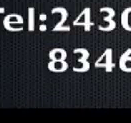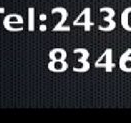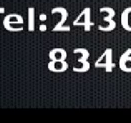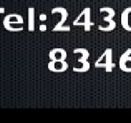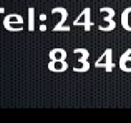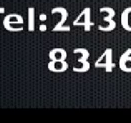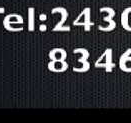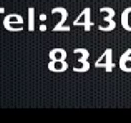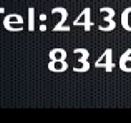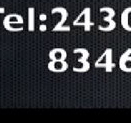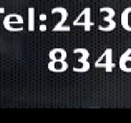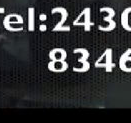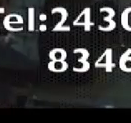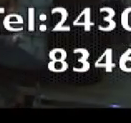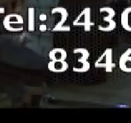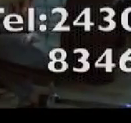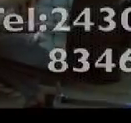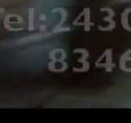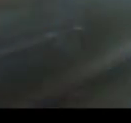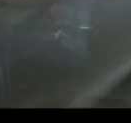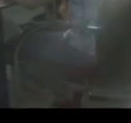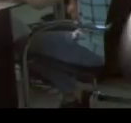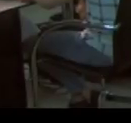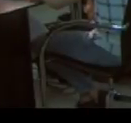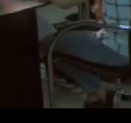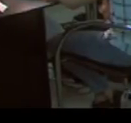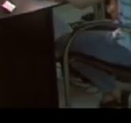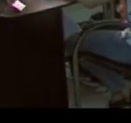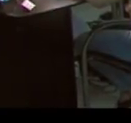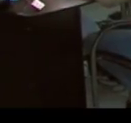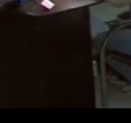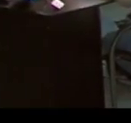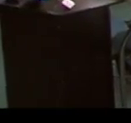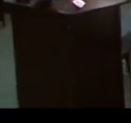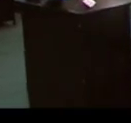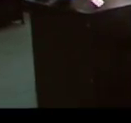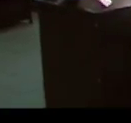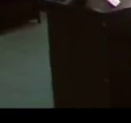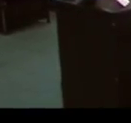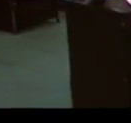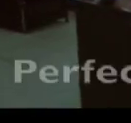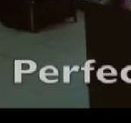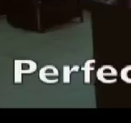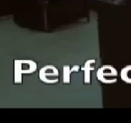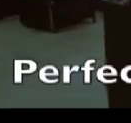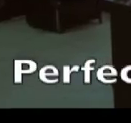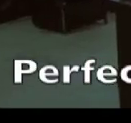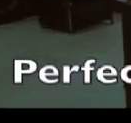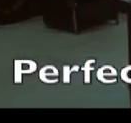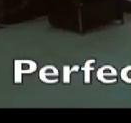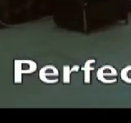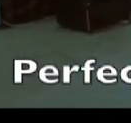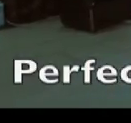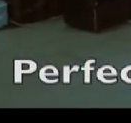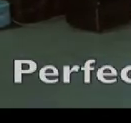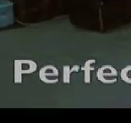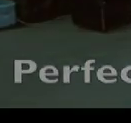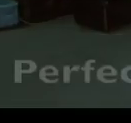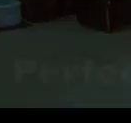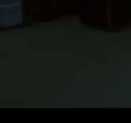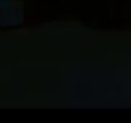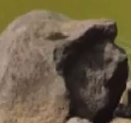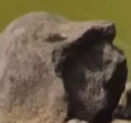25 metros oeste de la iglesia La Agonía en Alajuela. Gaby, Salón y Spa, perfeccionamos tu